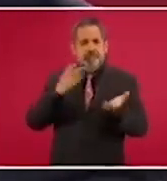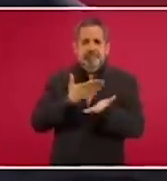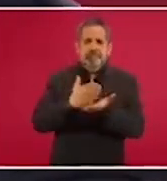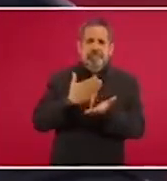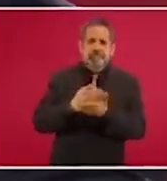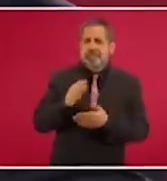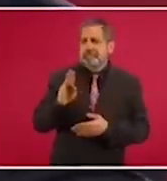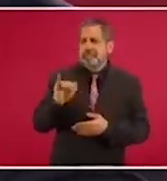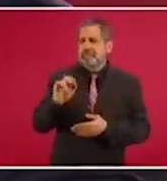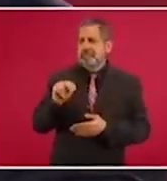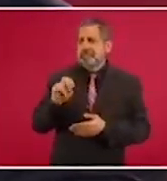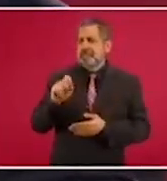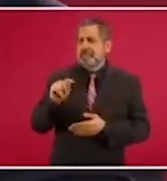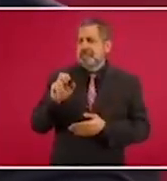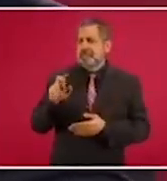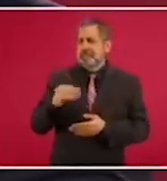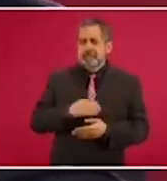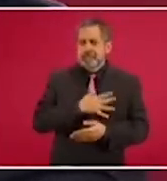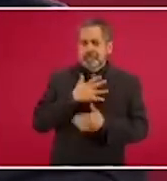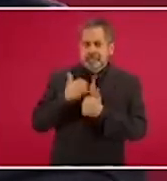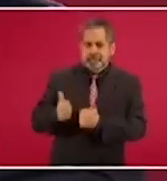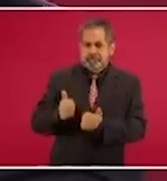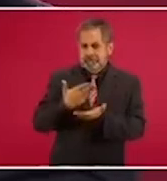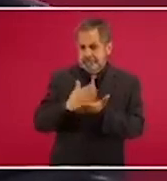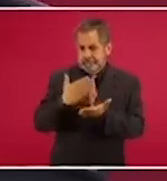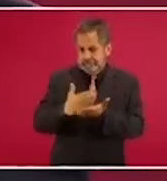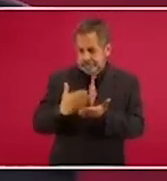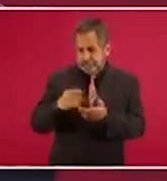y otros 500 mil